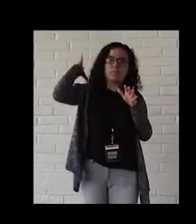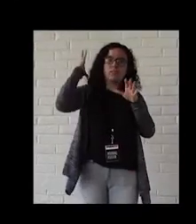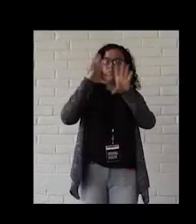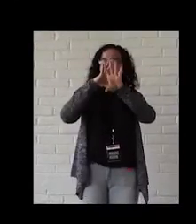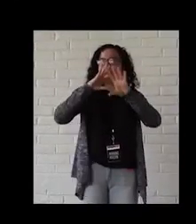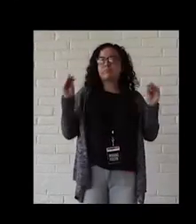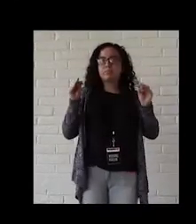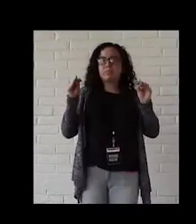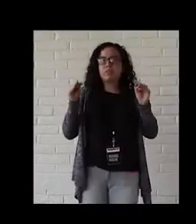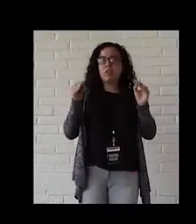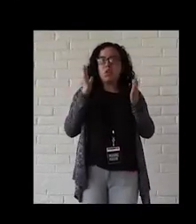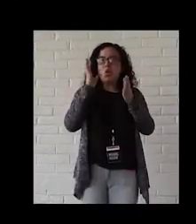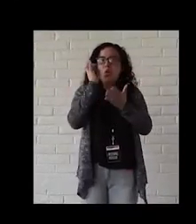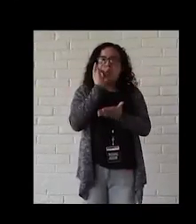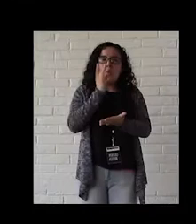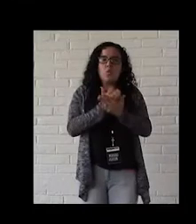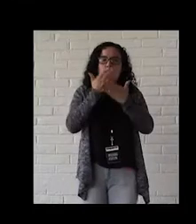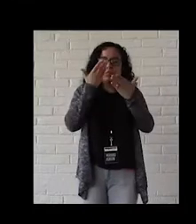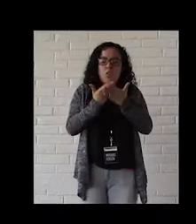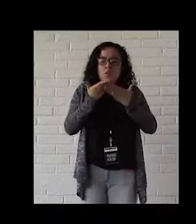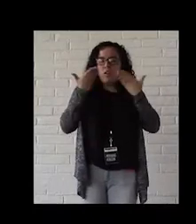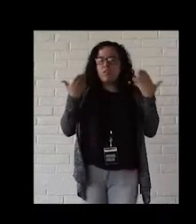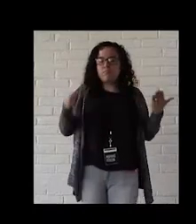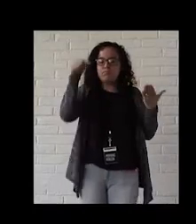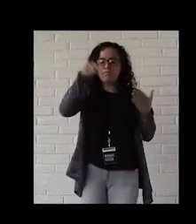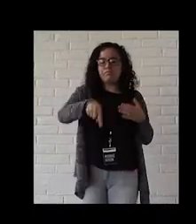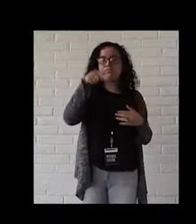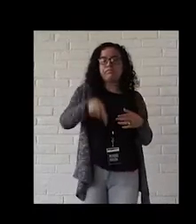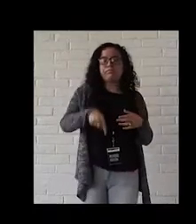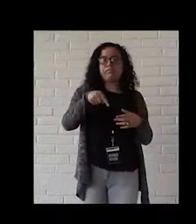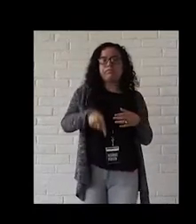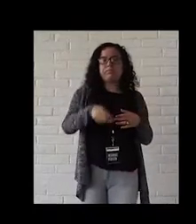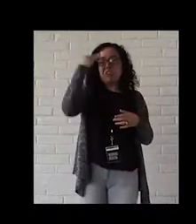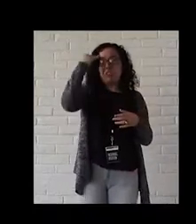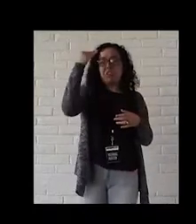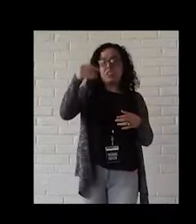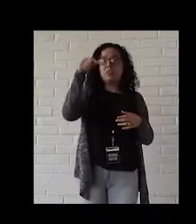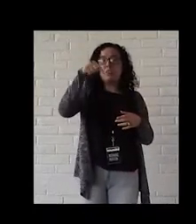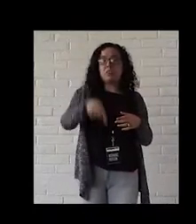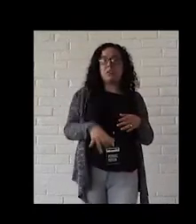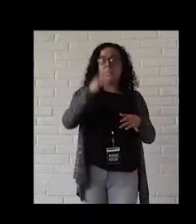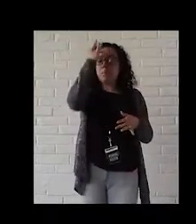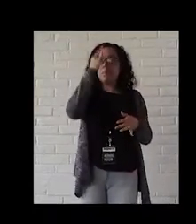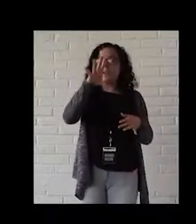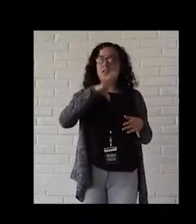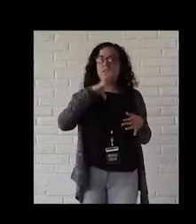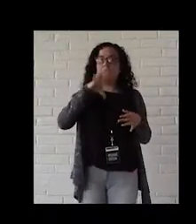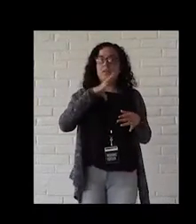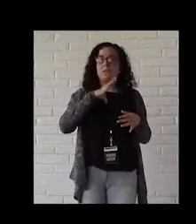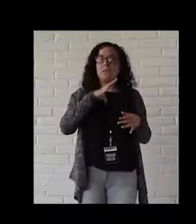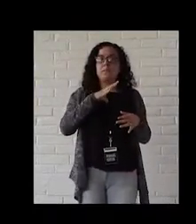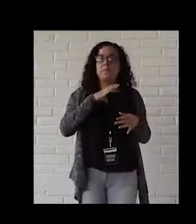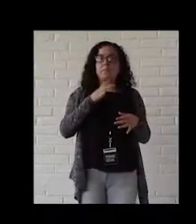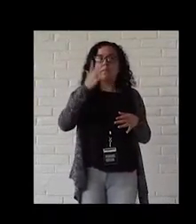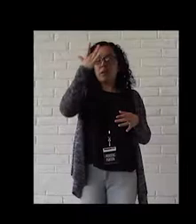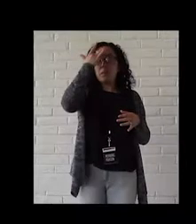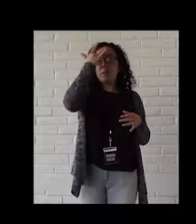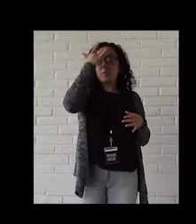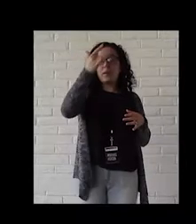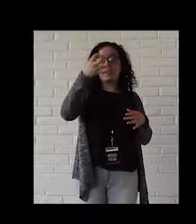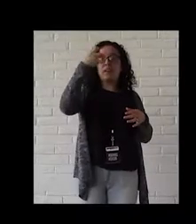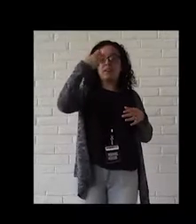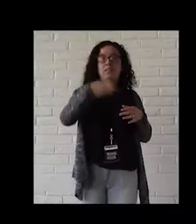es el único lugar donde puede existir la magia. Ahora, la magia no es lo único que crea este momento,